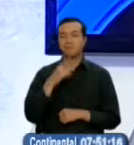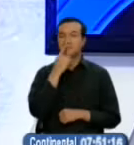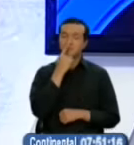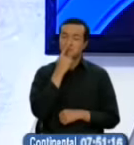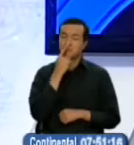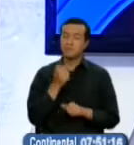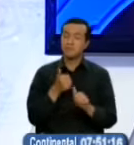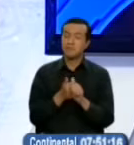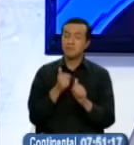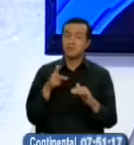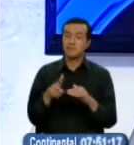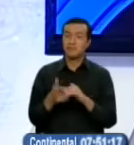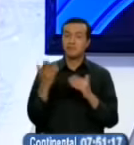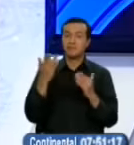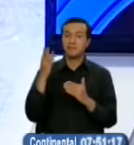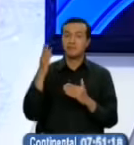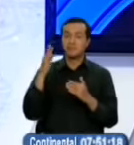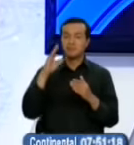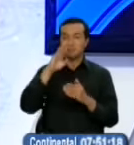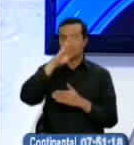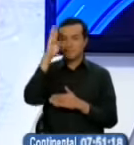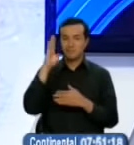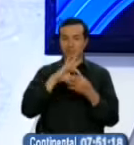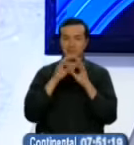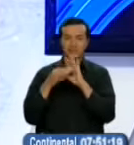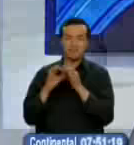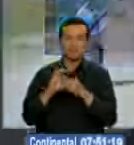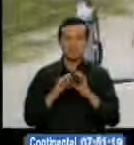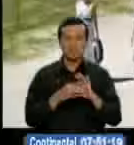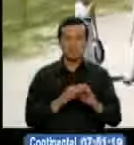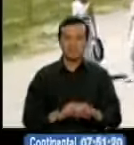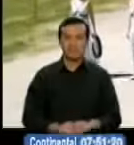previa de la inauguración de las Olimpiadas.